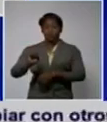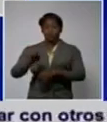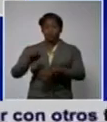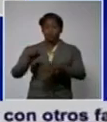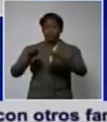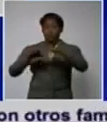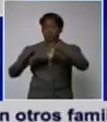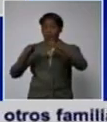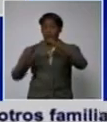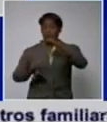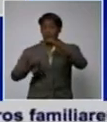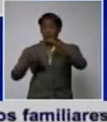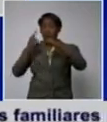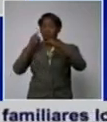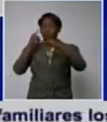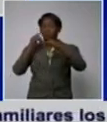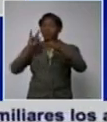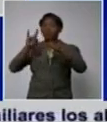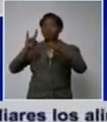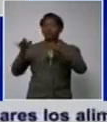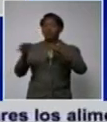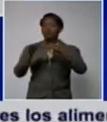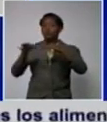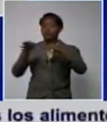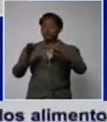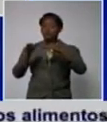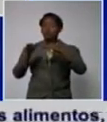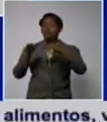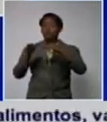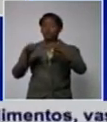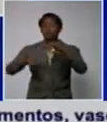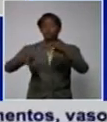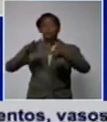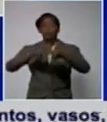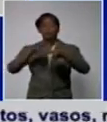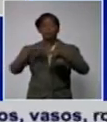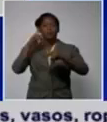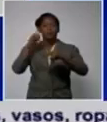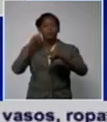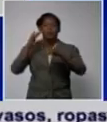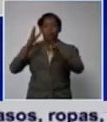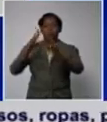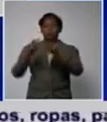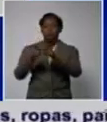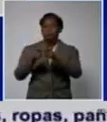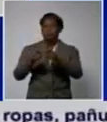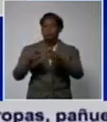9 municipios de La Habana con las tasas más elevadas de